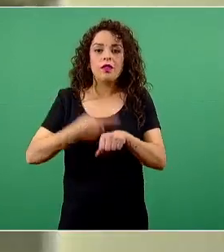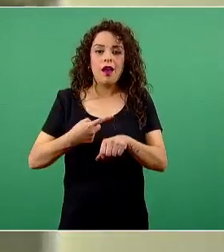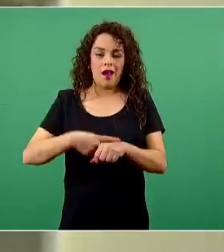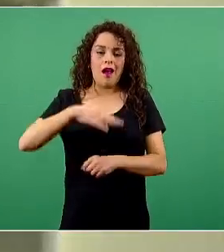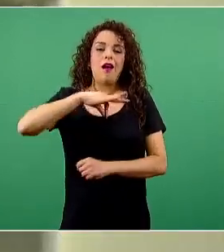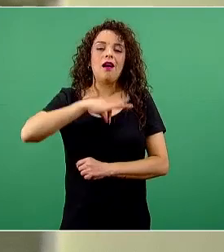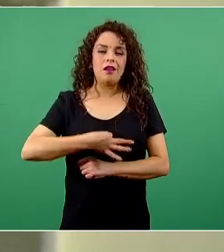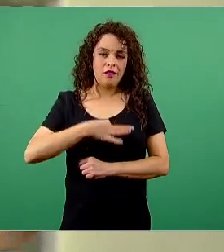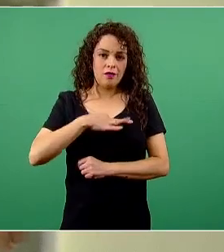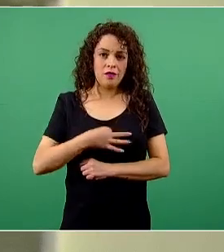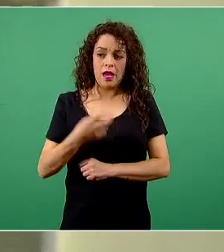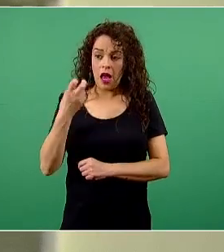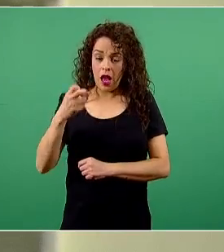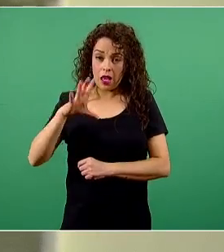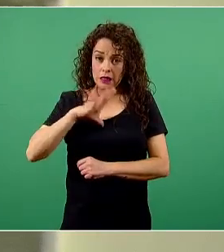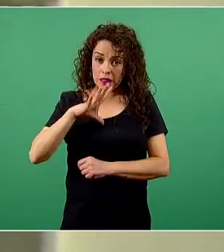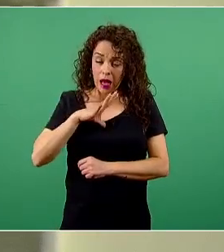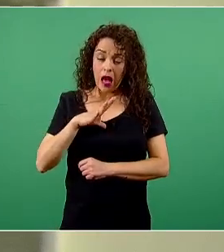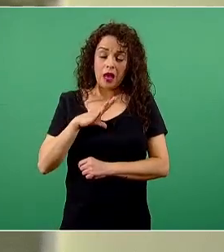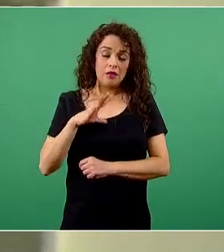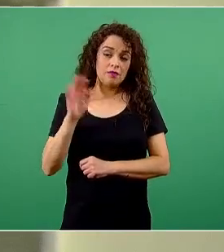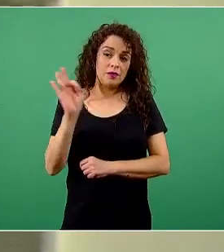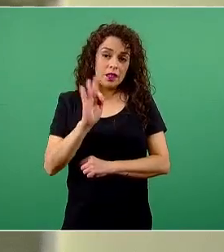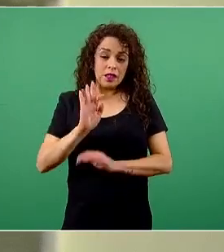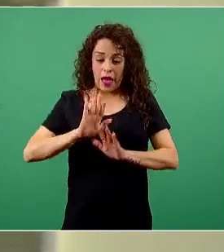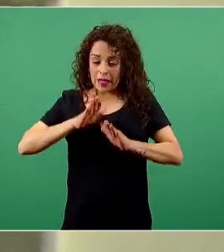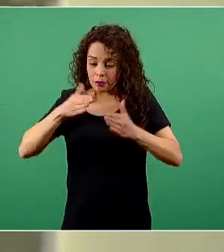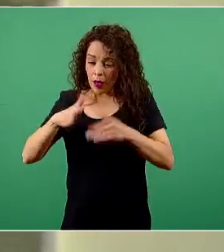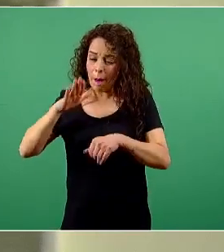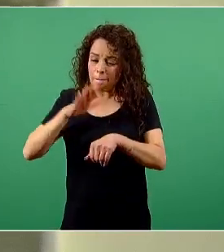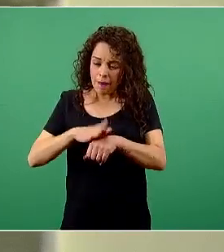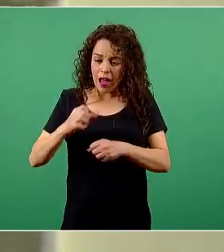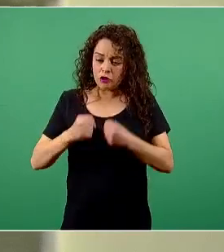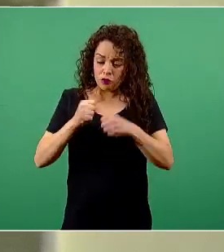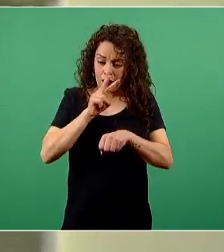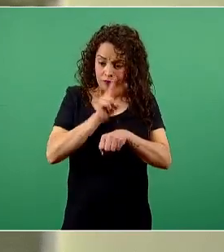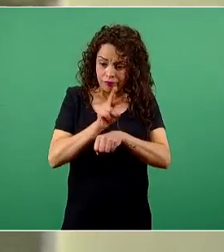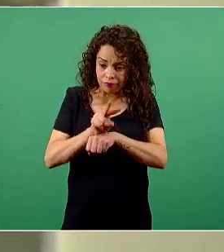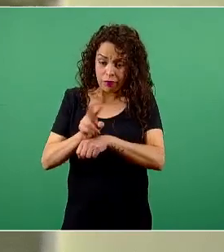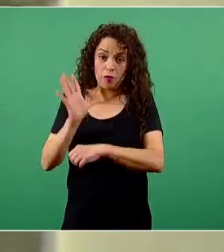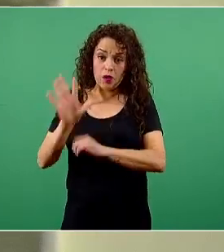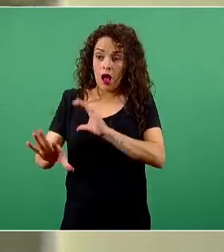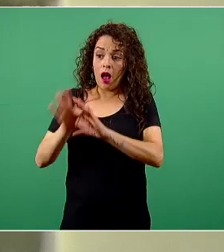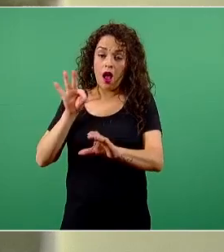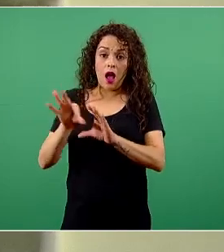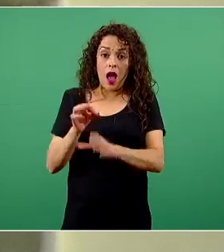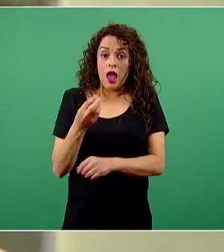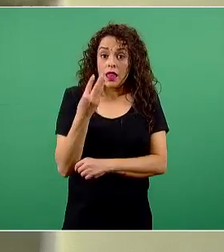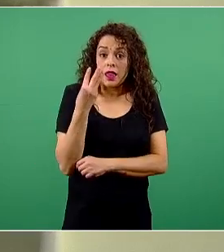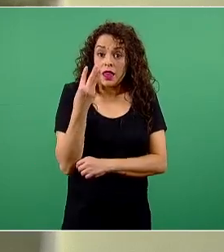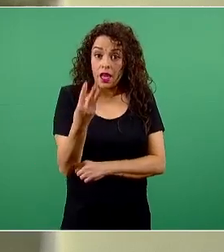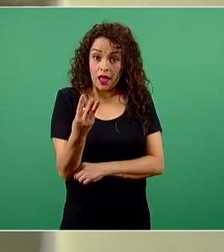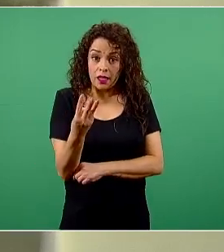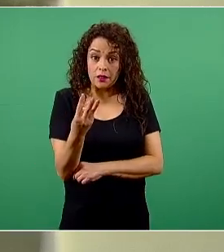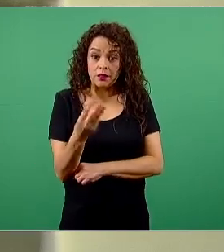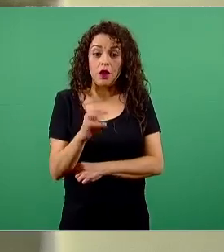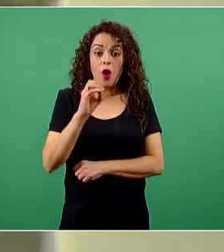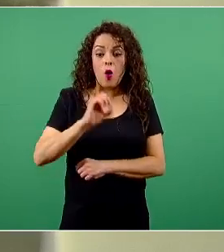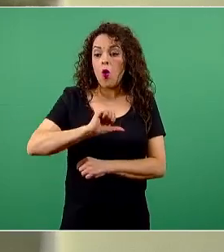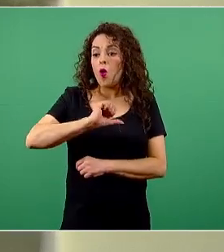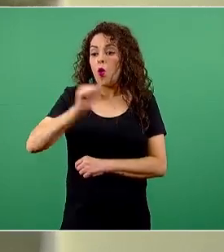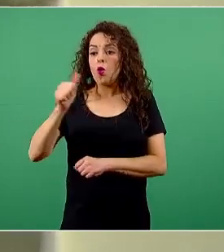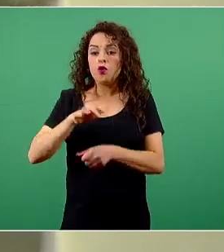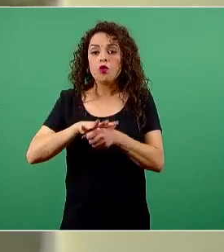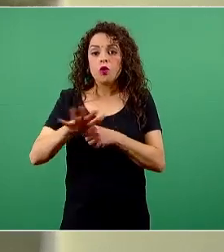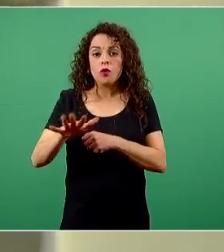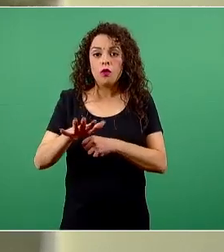vigilancia más específica ya que encontraron estos 3 casos, o qué otras cosas adicionales